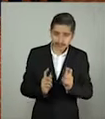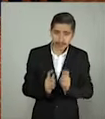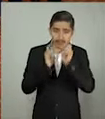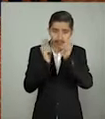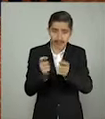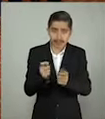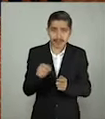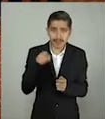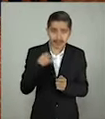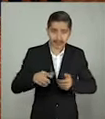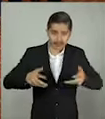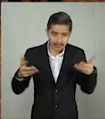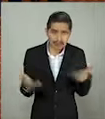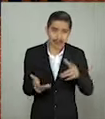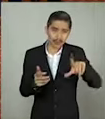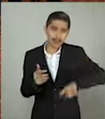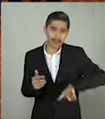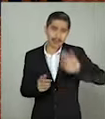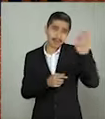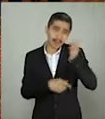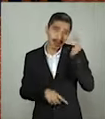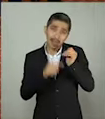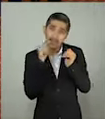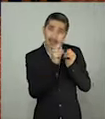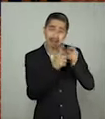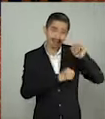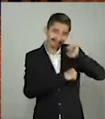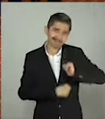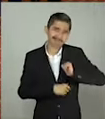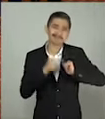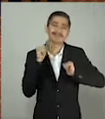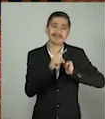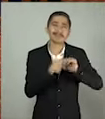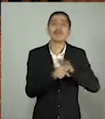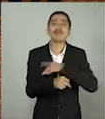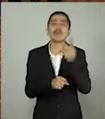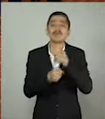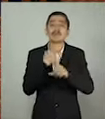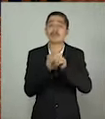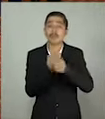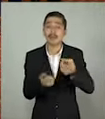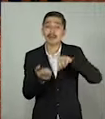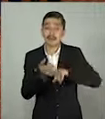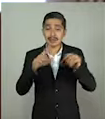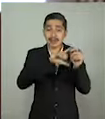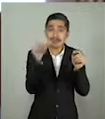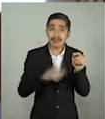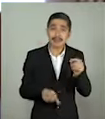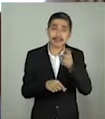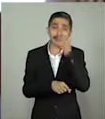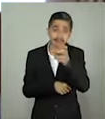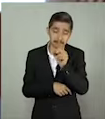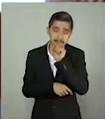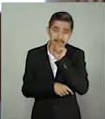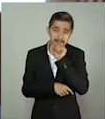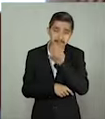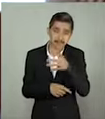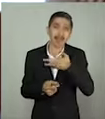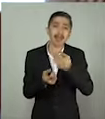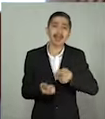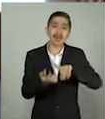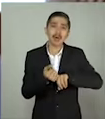corresponde hacerlo al gobierno federal, porque se trata de un conflicto nacional y se trata de